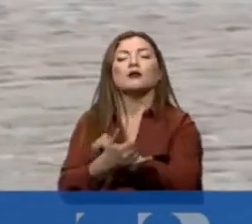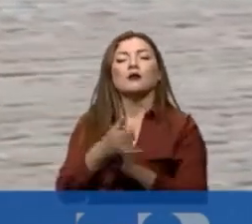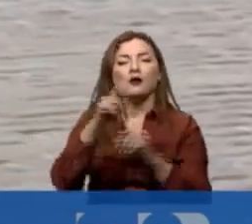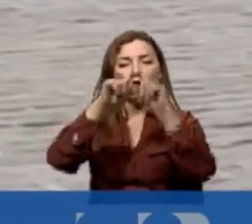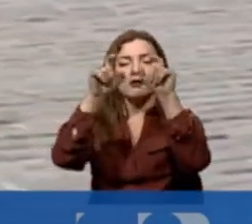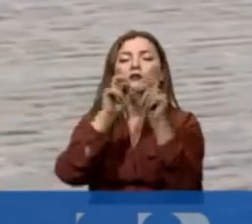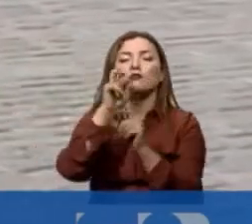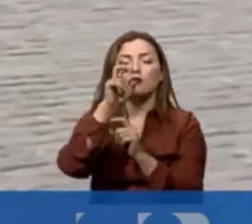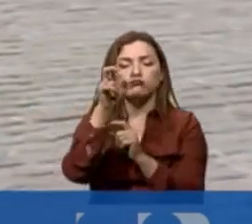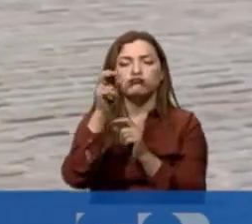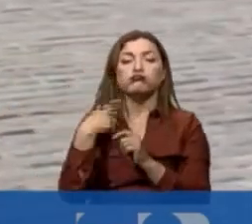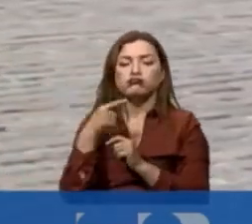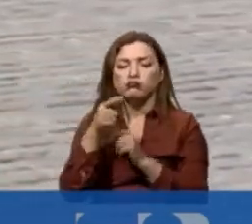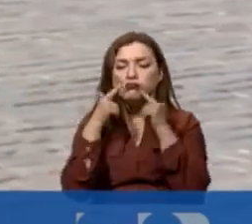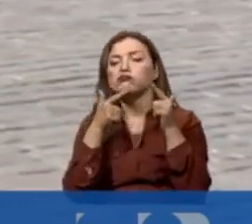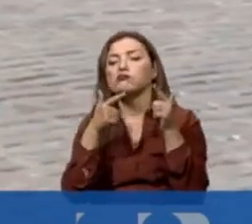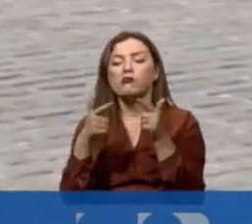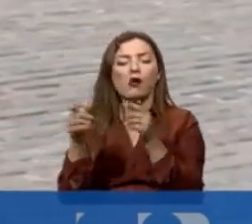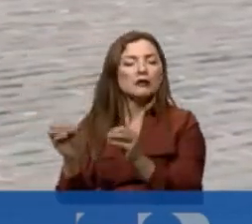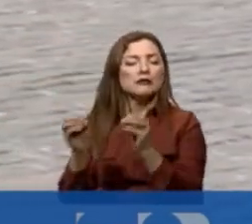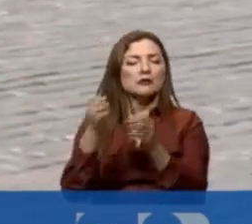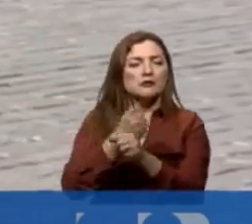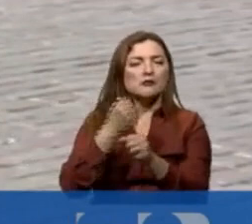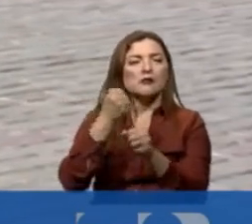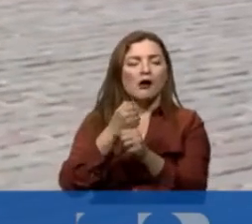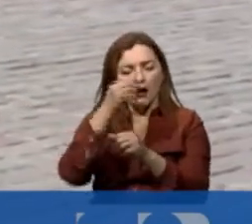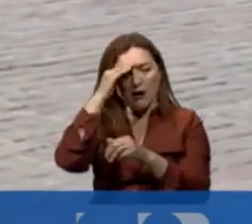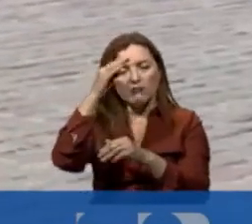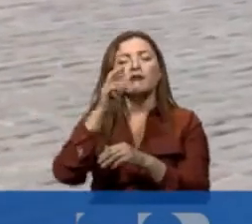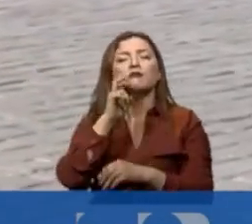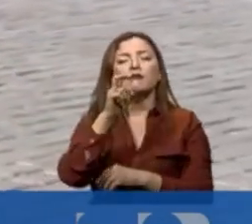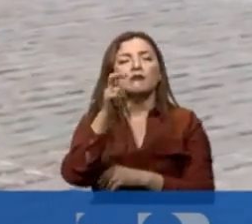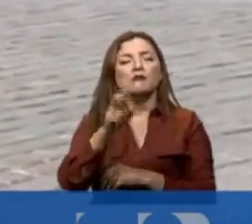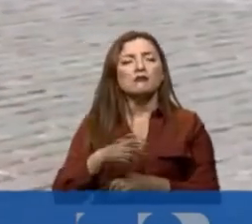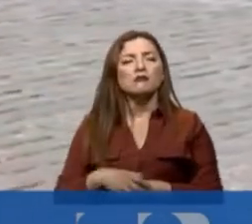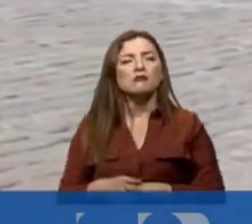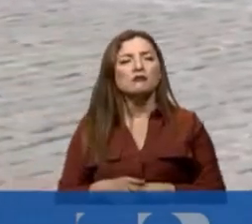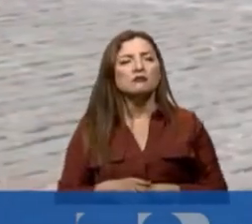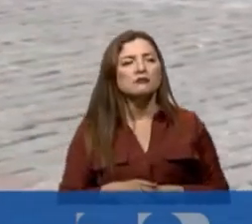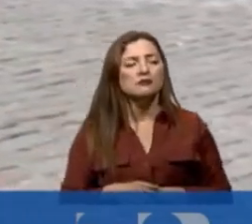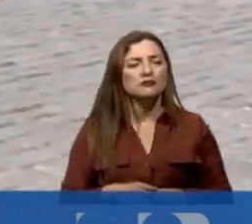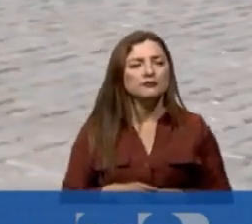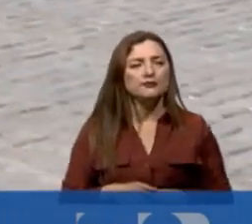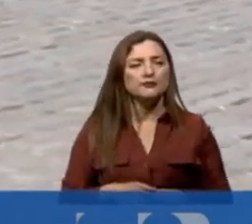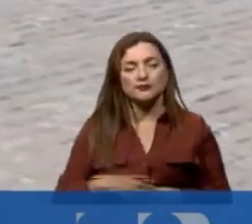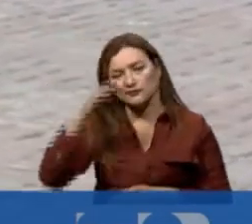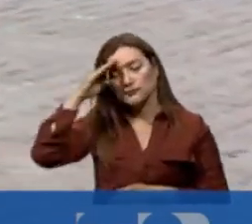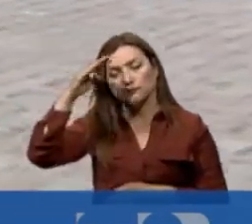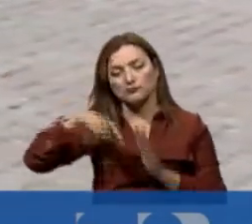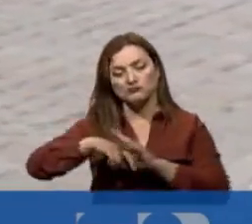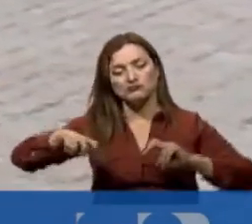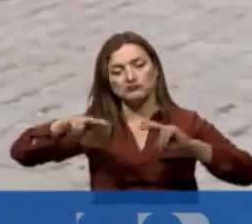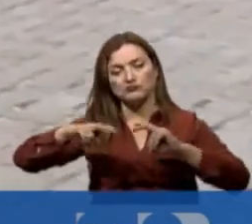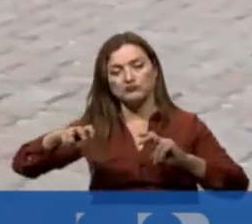de turismo. Entonces focalizamos el trabajo a través de la Policía de Turismo y tanto con el eje preventivo, investigativo